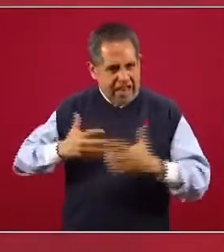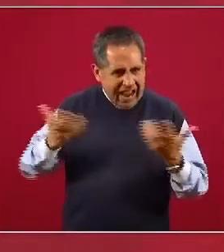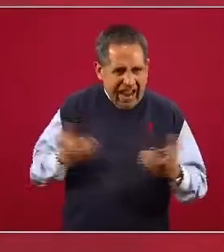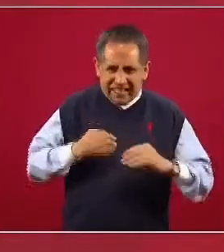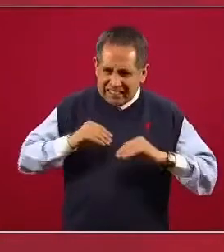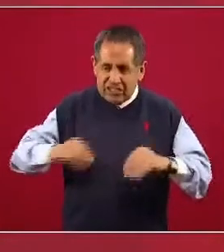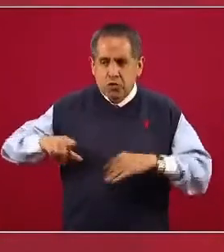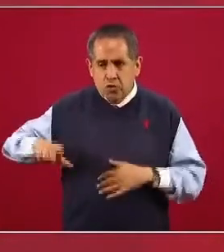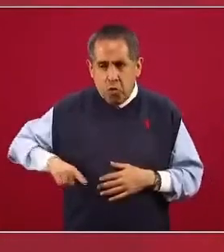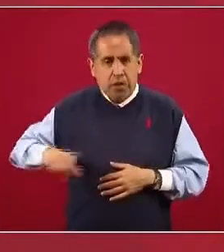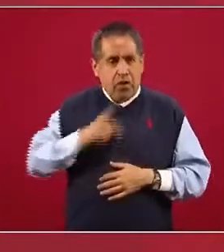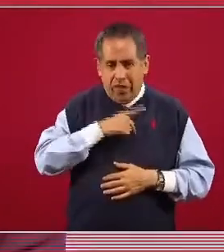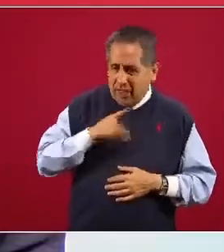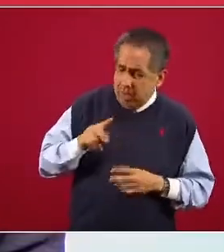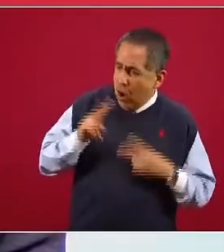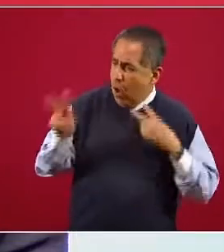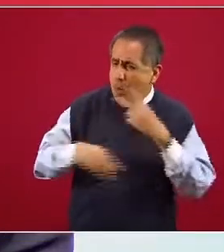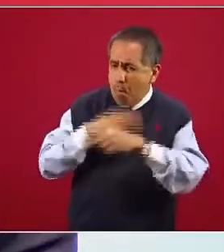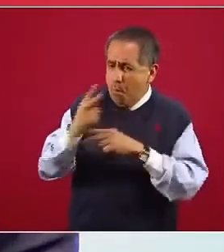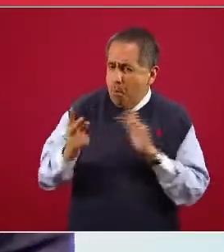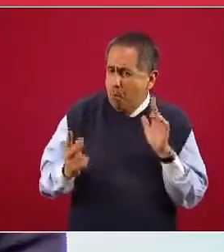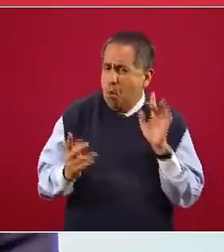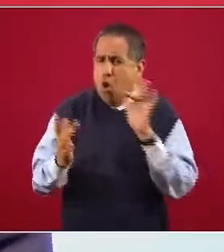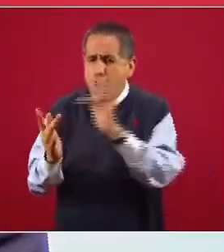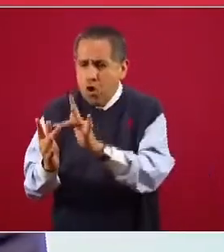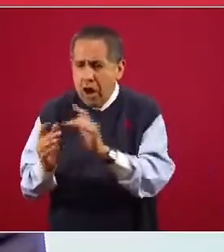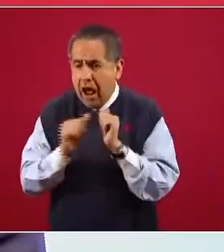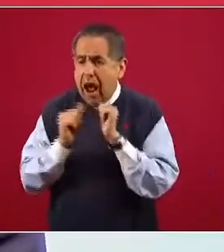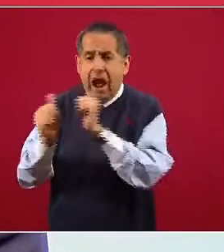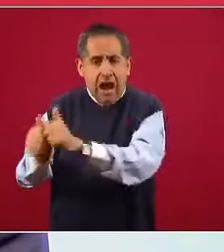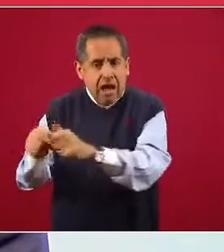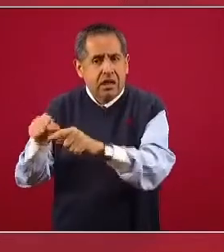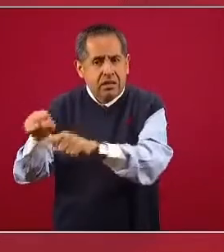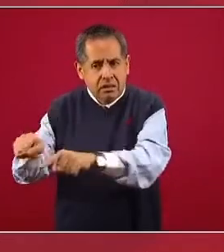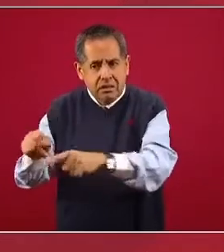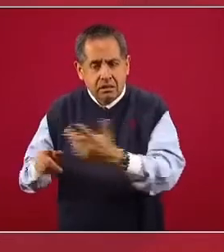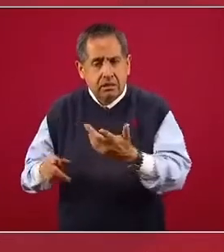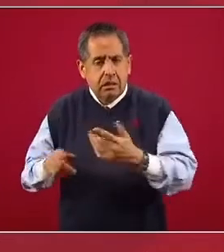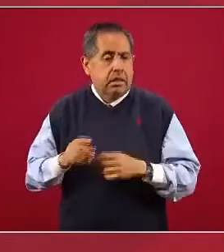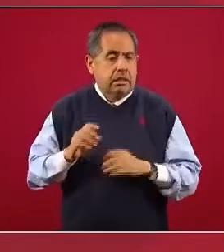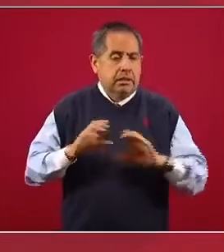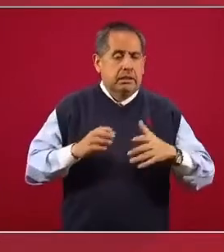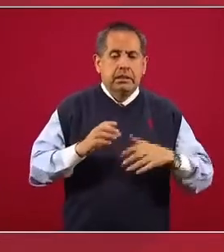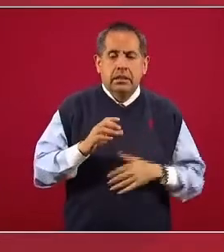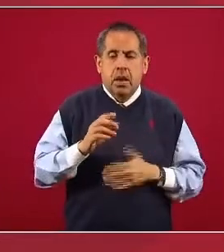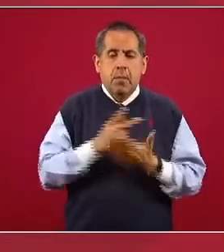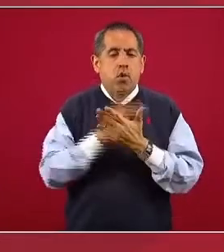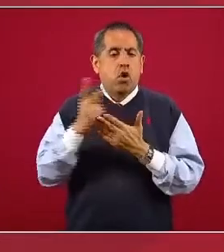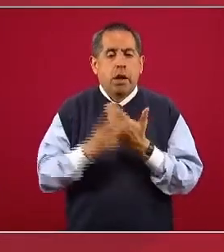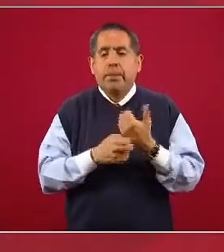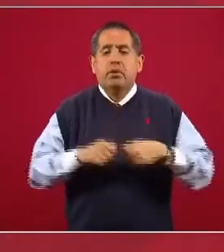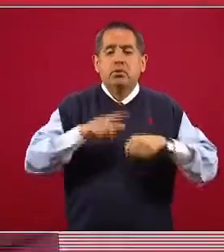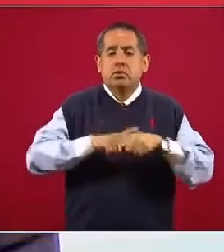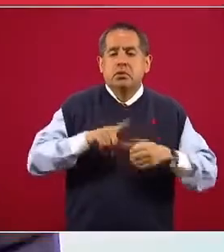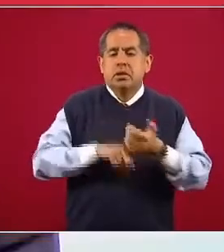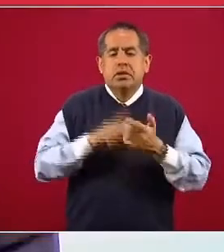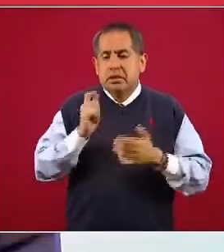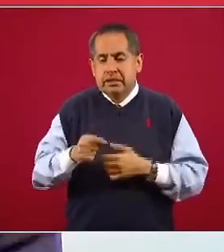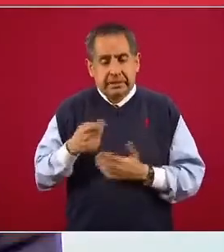gobierno tiene que ir a las poblaciones. Y en el esquema de bienestar de los programas sociales del